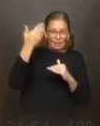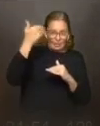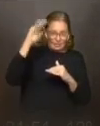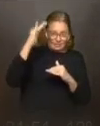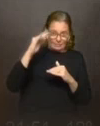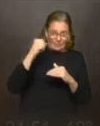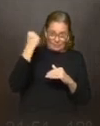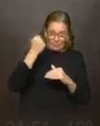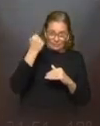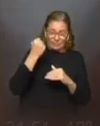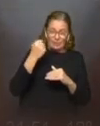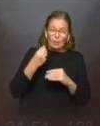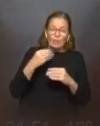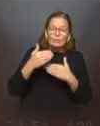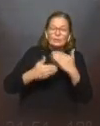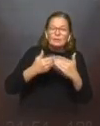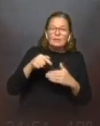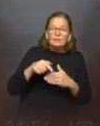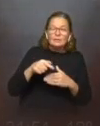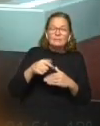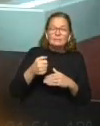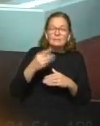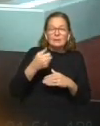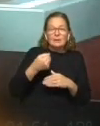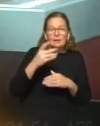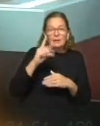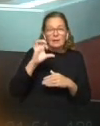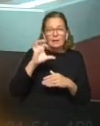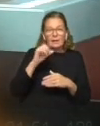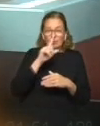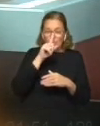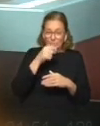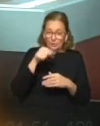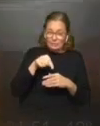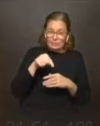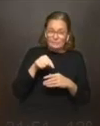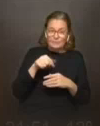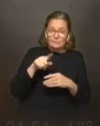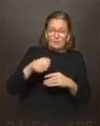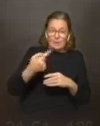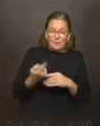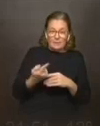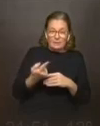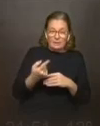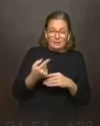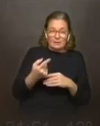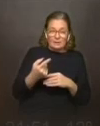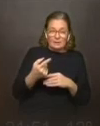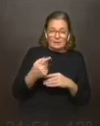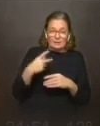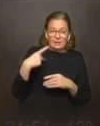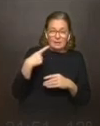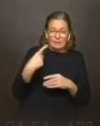tipo. ¿Cómo sigue esto para Montevideo? Paredes Montevideo, en realidad mañana es la elección del cargo del